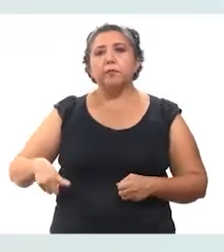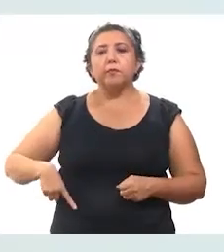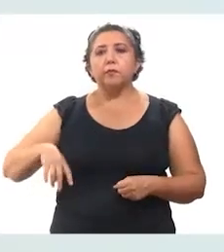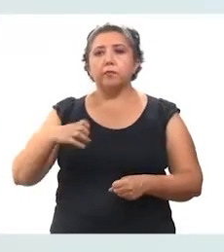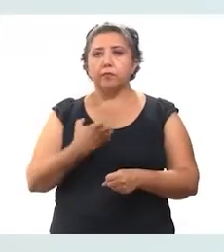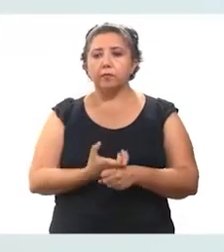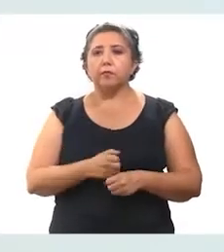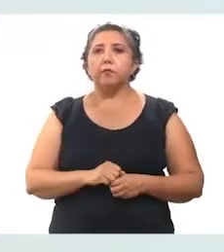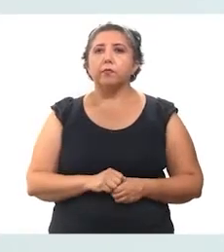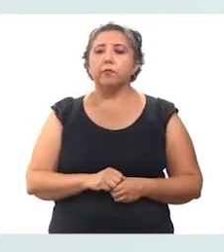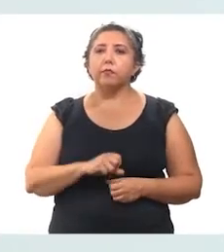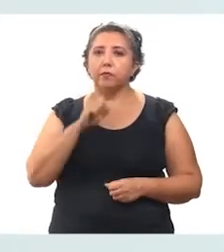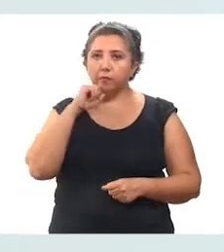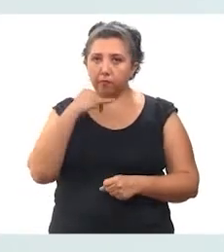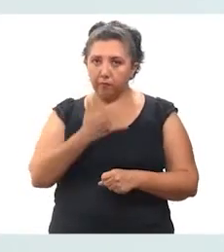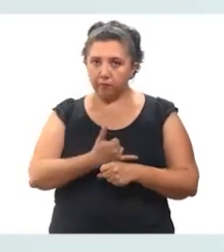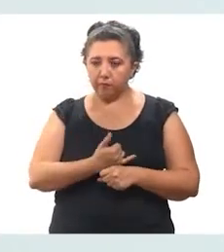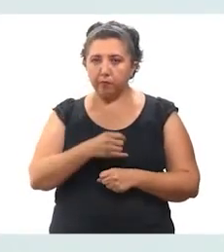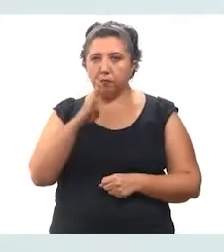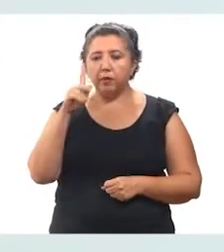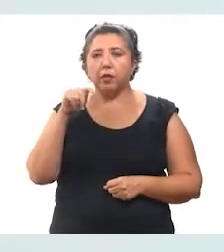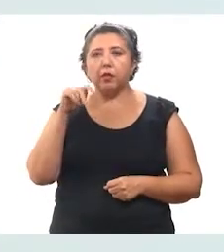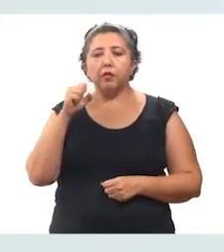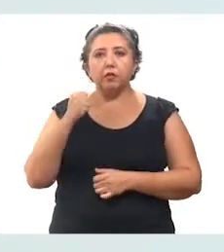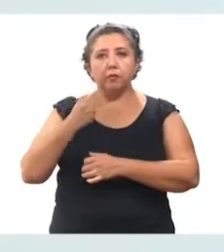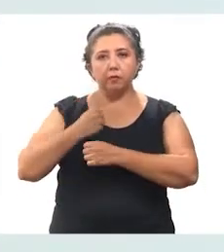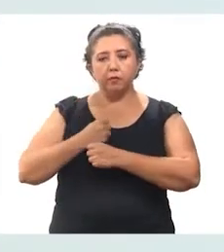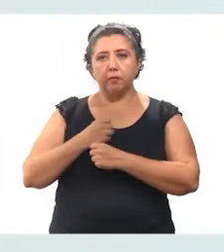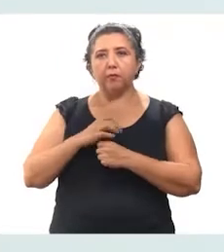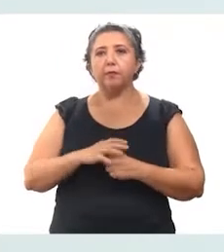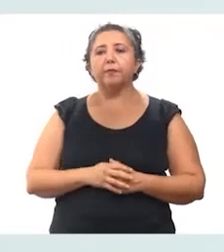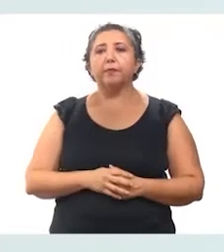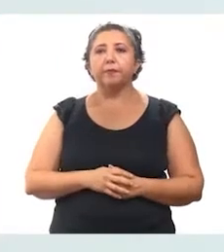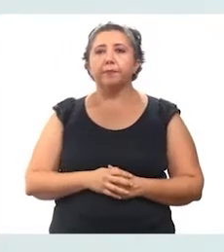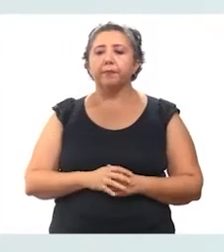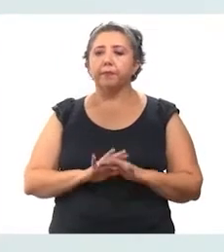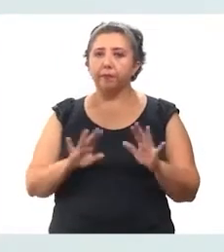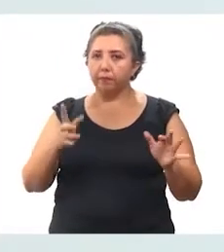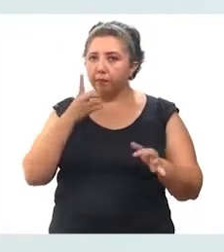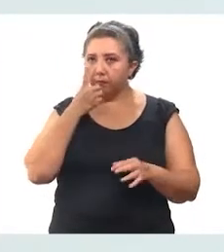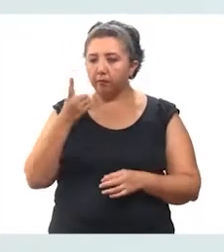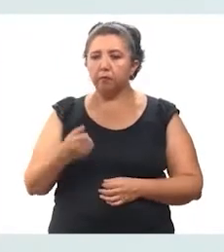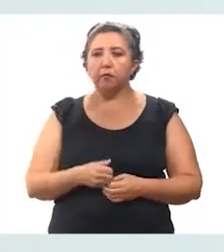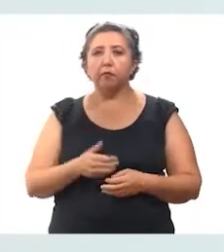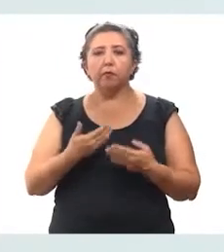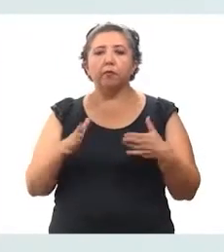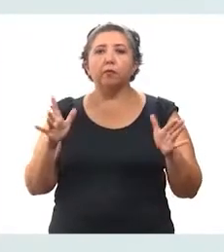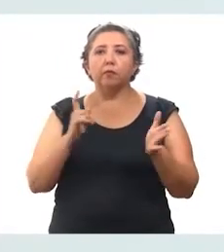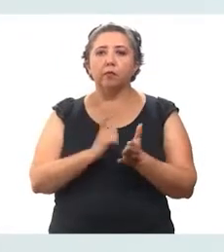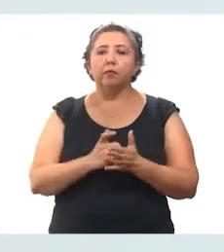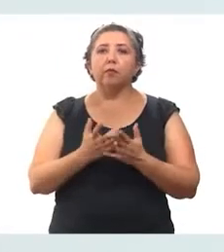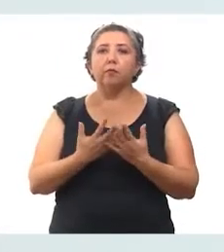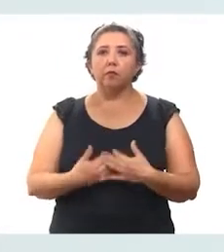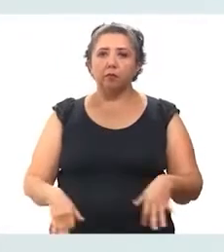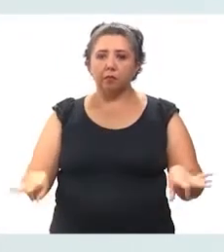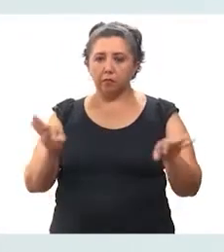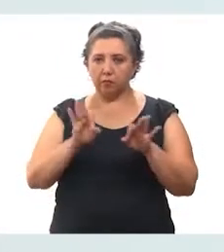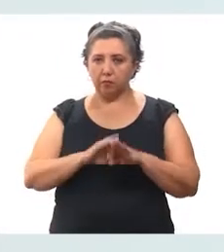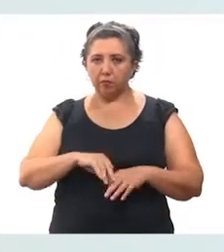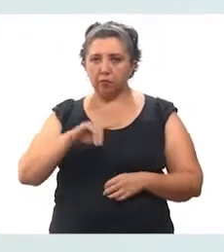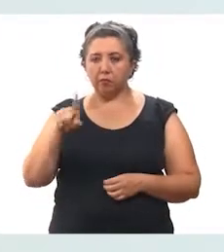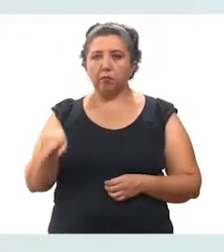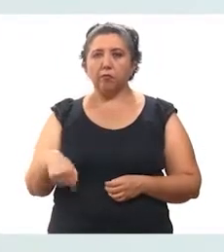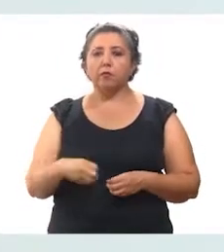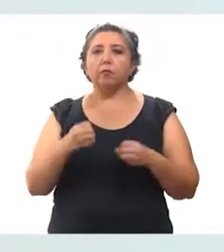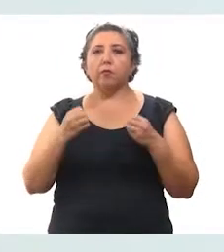el Gobierno del Estado, la Secretaría del Bienestar y las Fuerzas Armadas. Como se ha señalado, en la reapertura económica, los datos